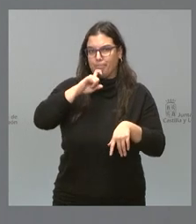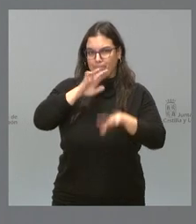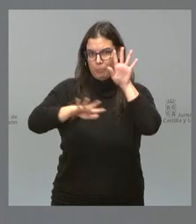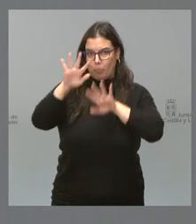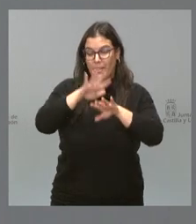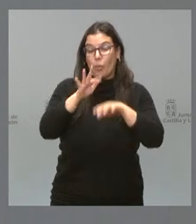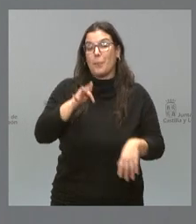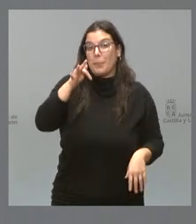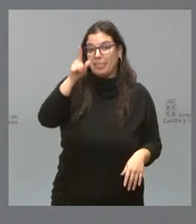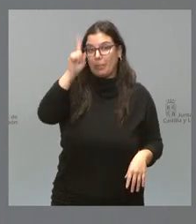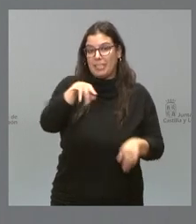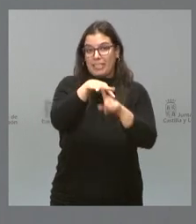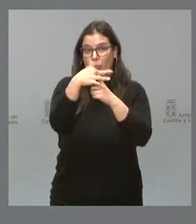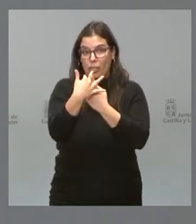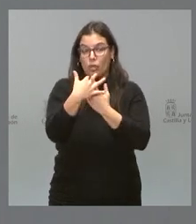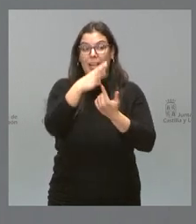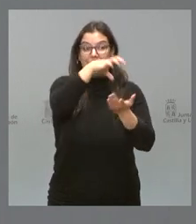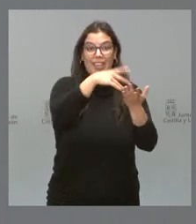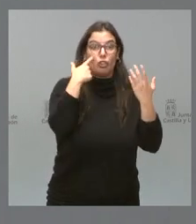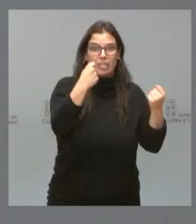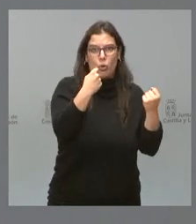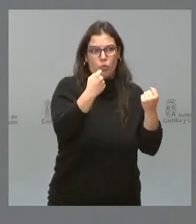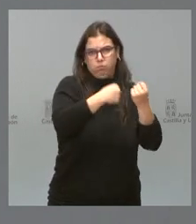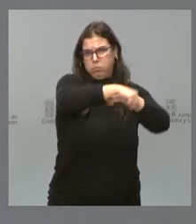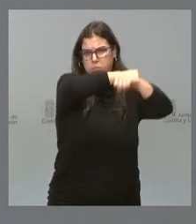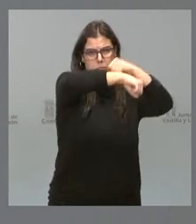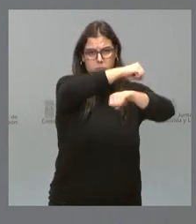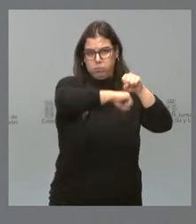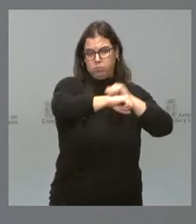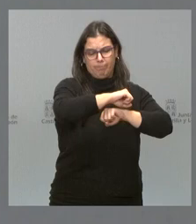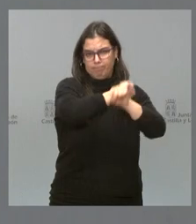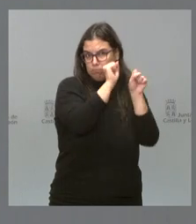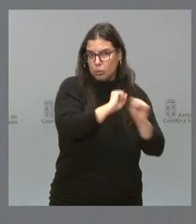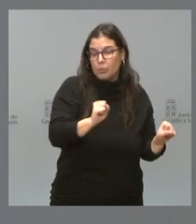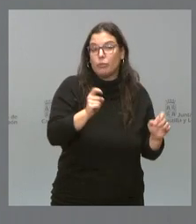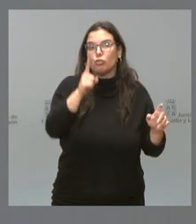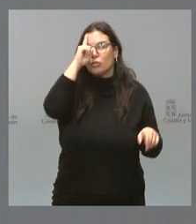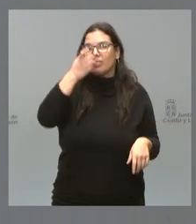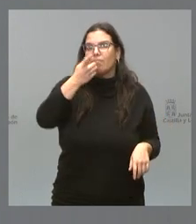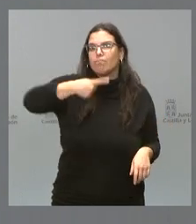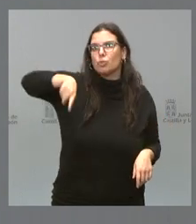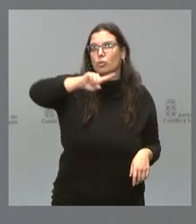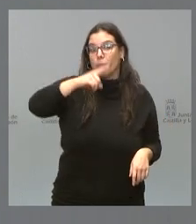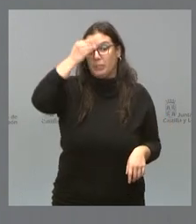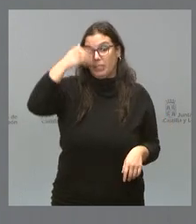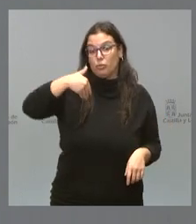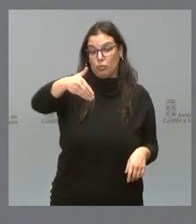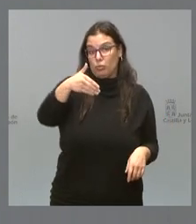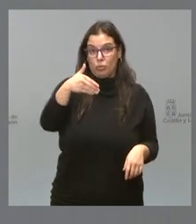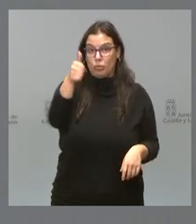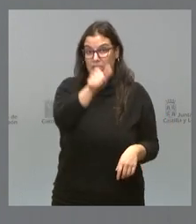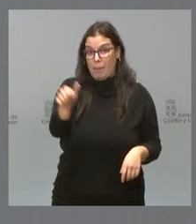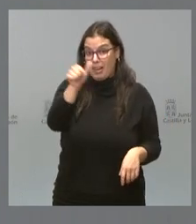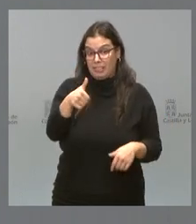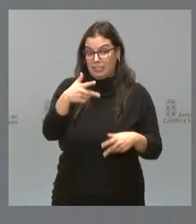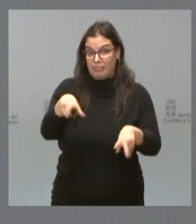esto le añadimos que una situación la primaria esta vez más colapsada y no sé si ustedes de Cara a esto que nos viene de recta final del año